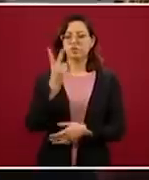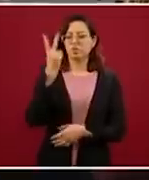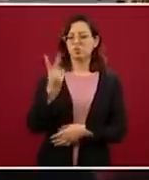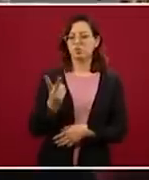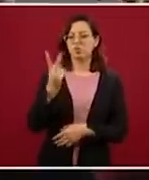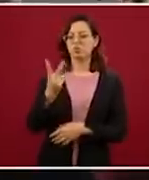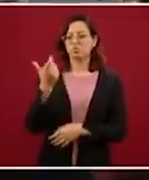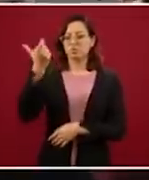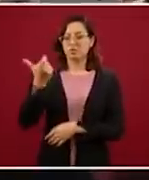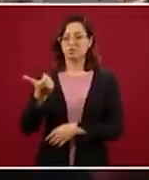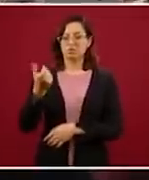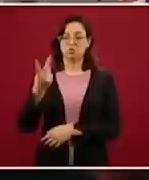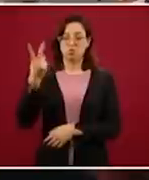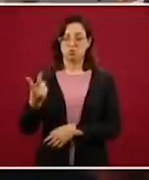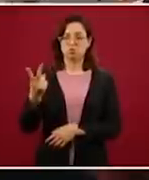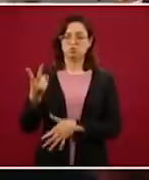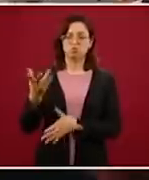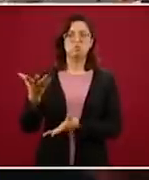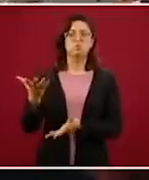monedas.